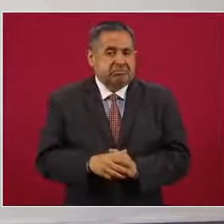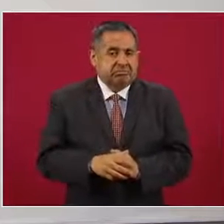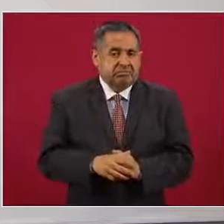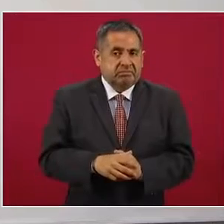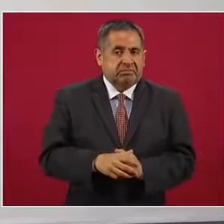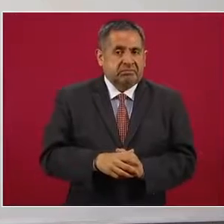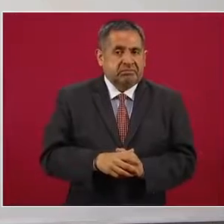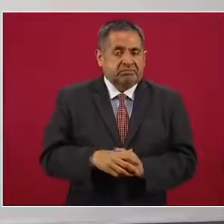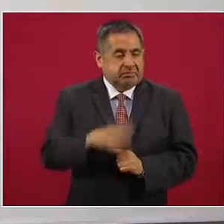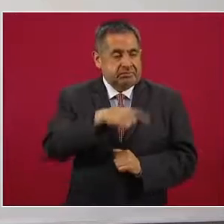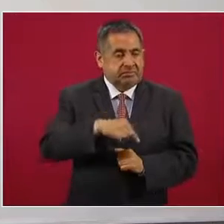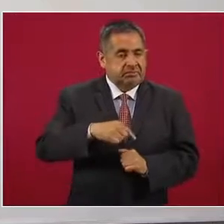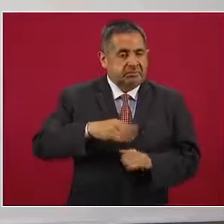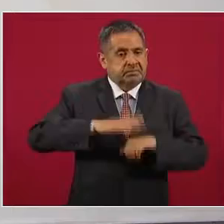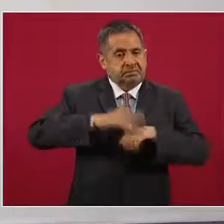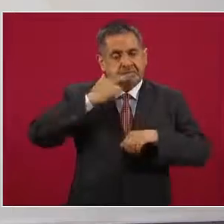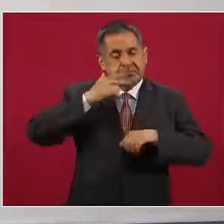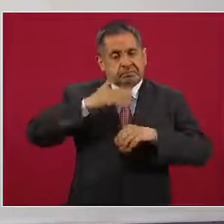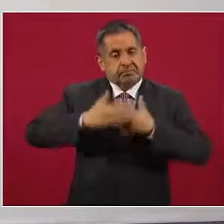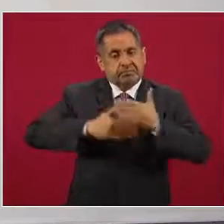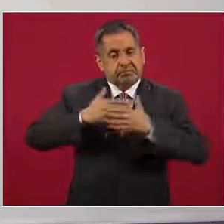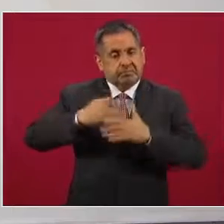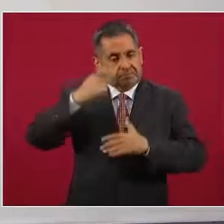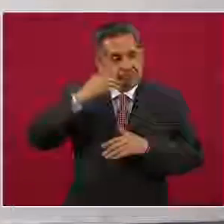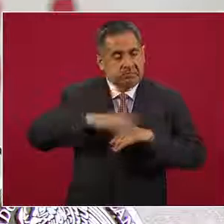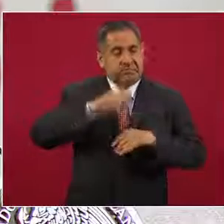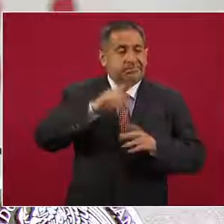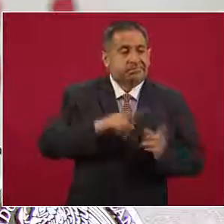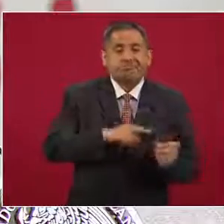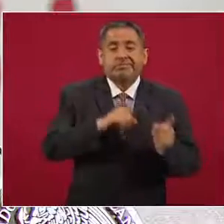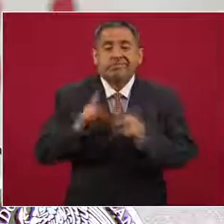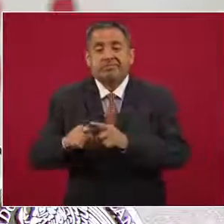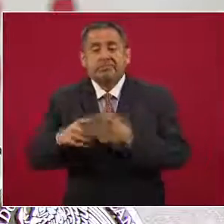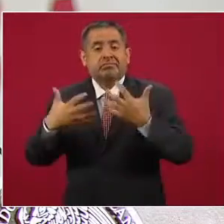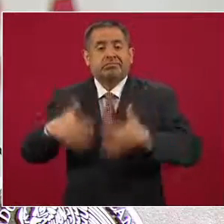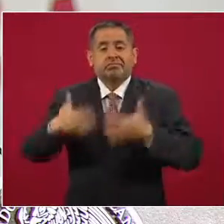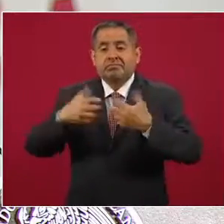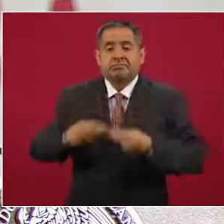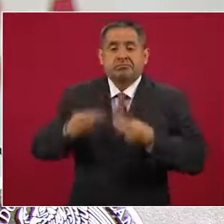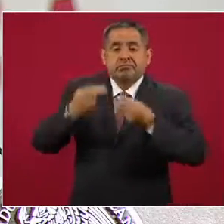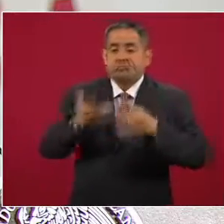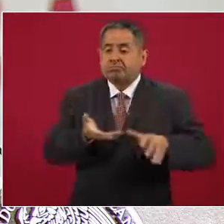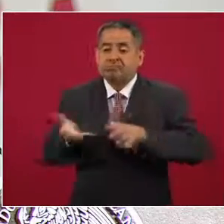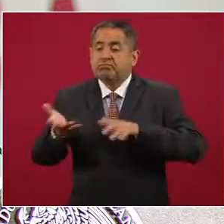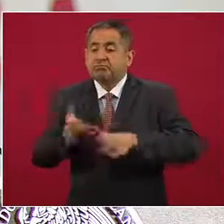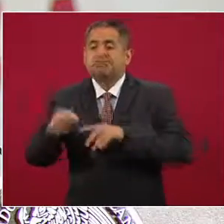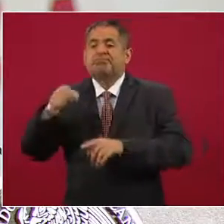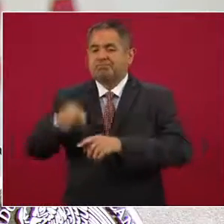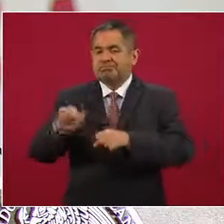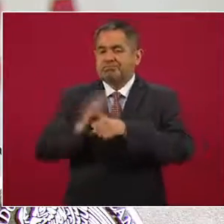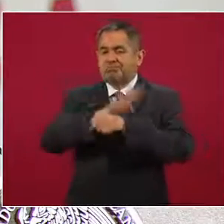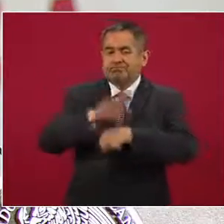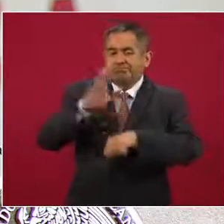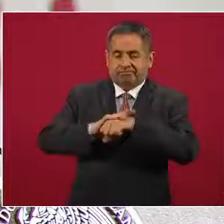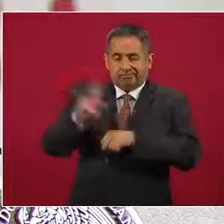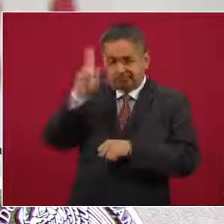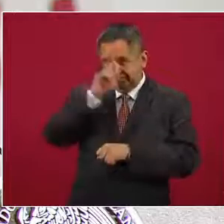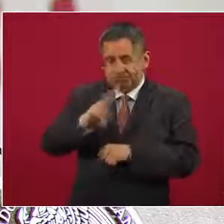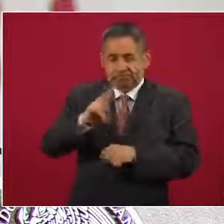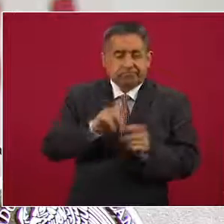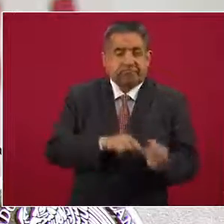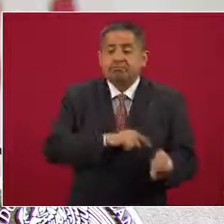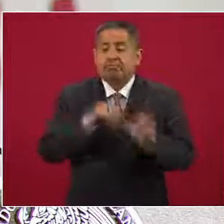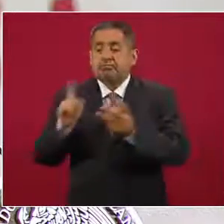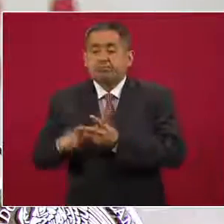Creció. La pandemia le pegó más al sector industrial y sobre todo al sector de servicios, al